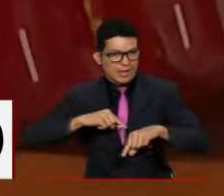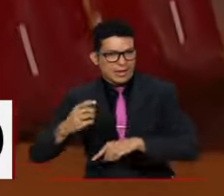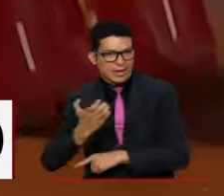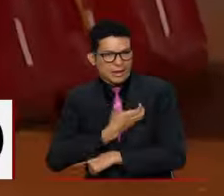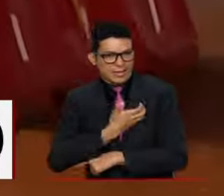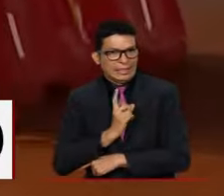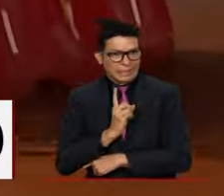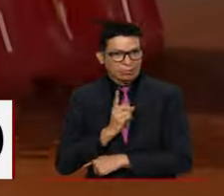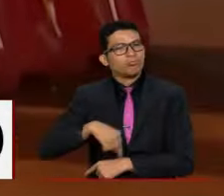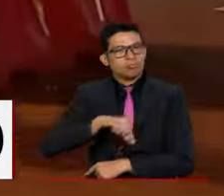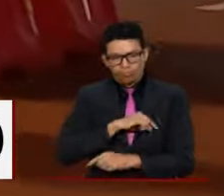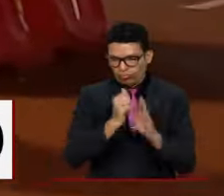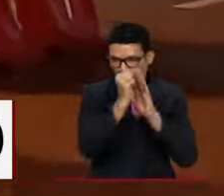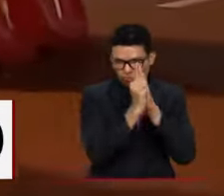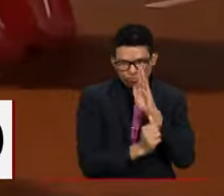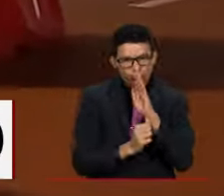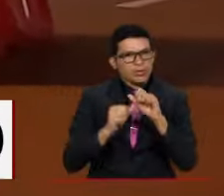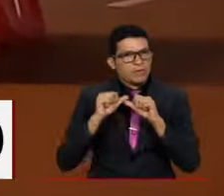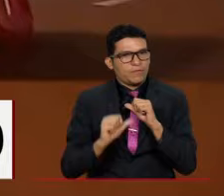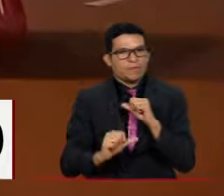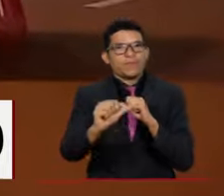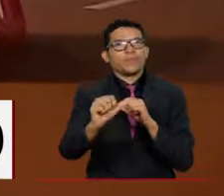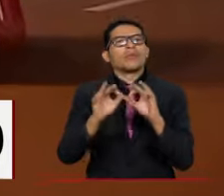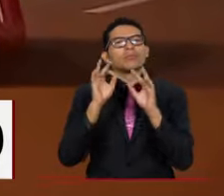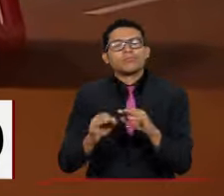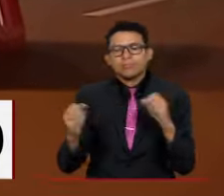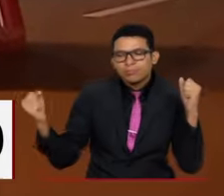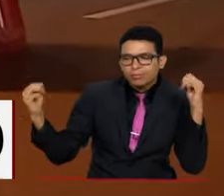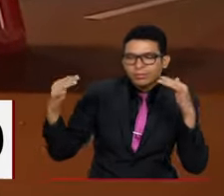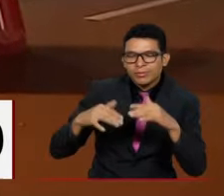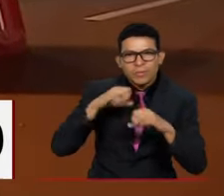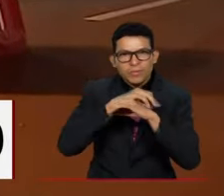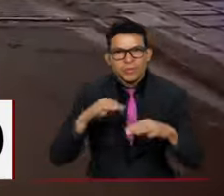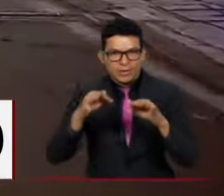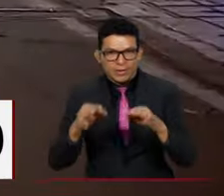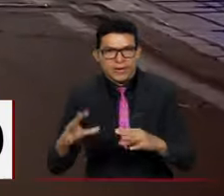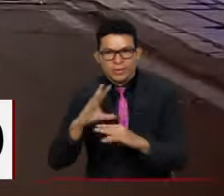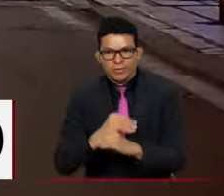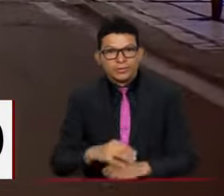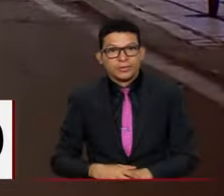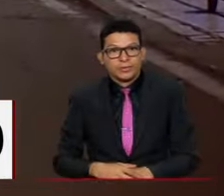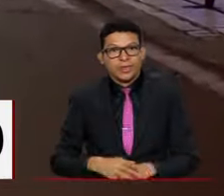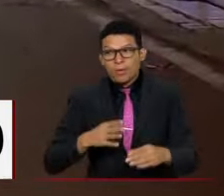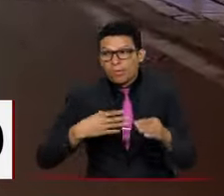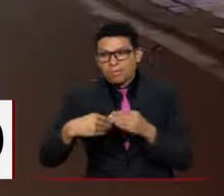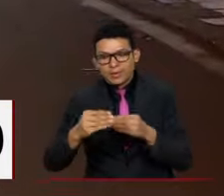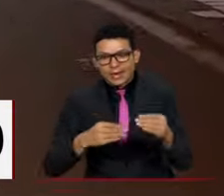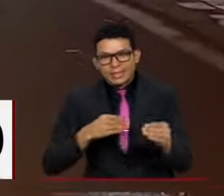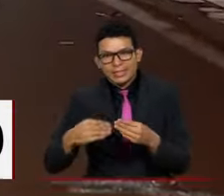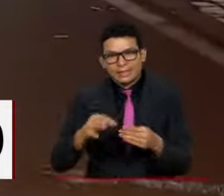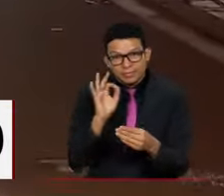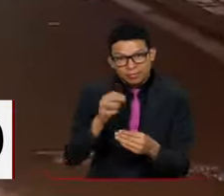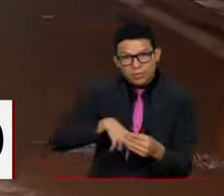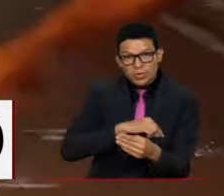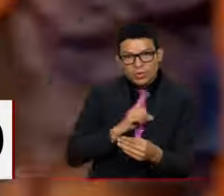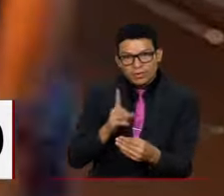Vamos a tener toda una agenda permanente en este punto que atraiga al público en las noches. ¿Flexibilizada esta donde nos encontramos